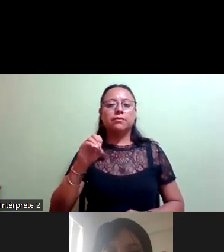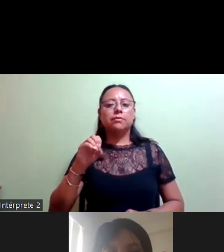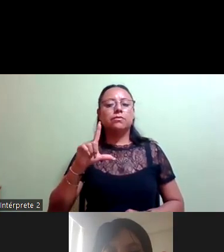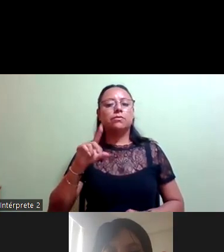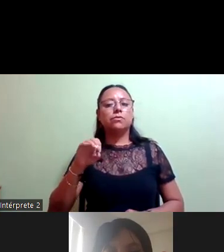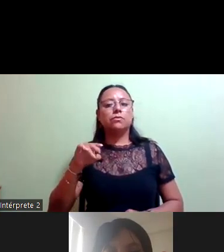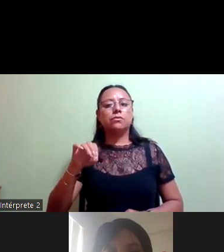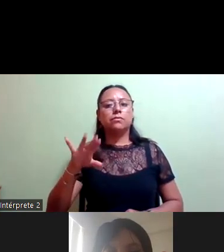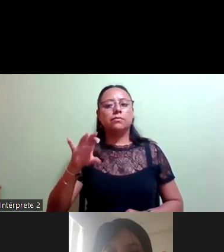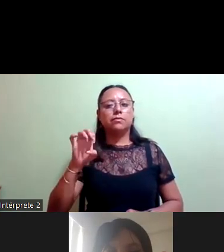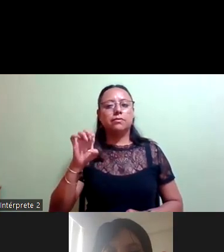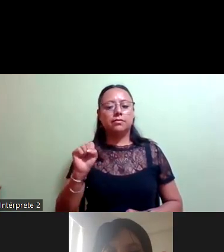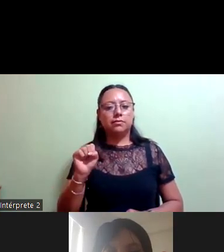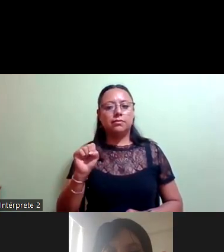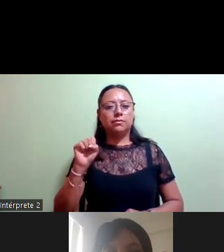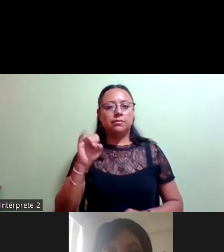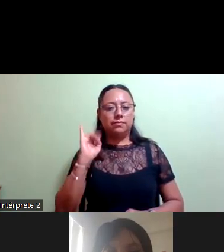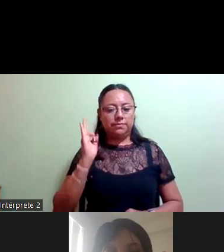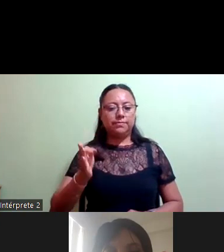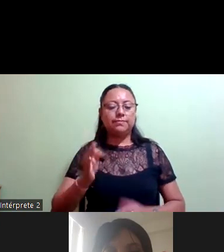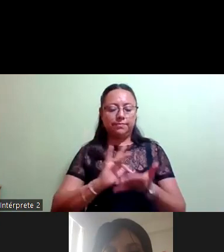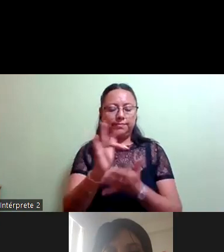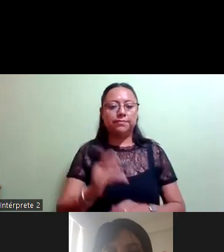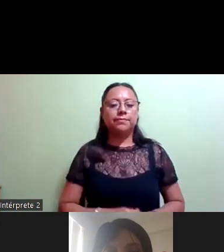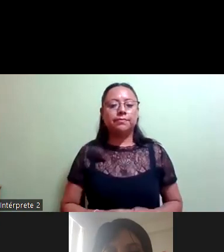Jonathan Colmenares, por favor. Gracias.